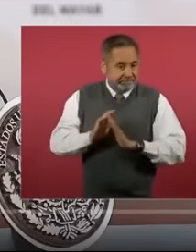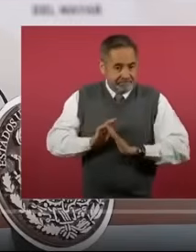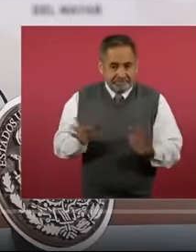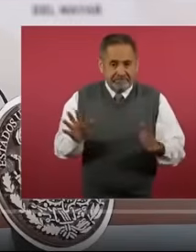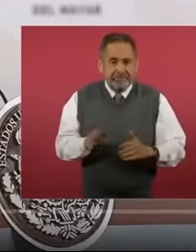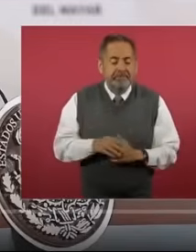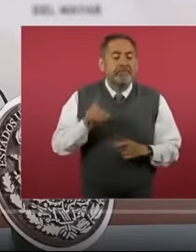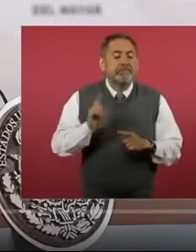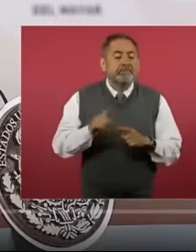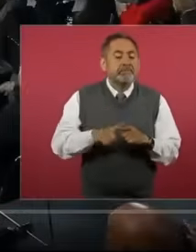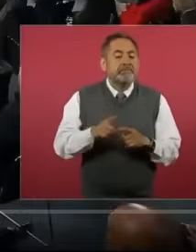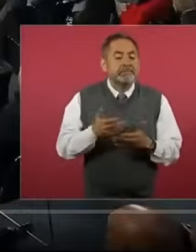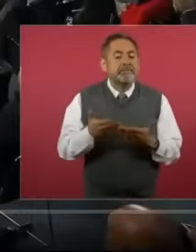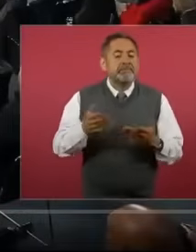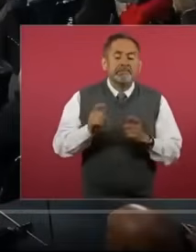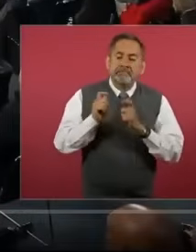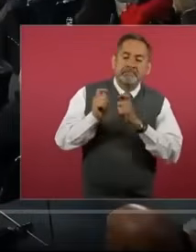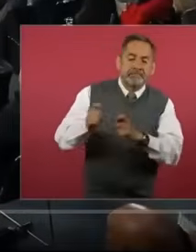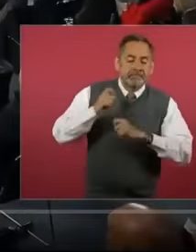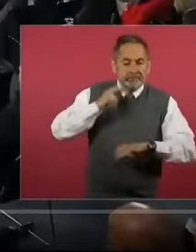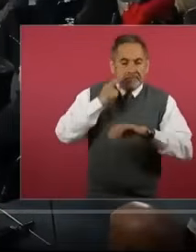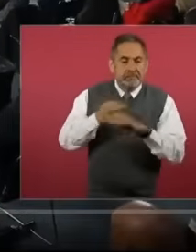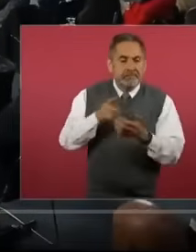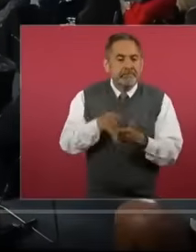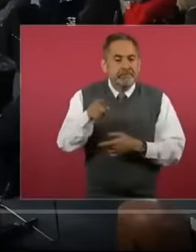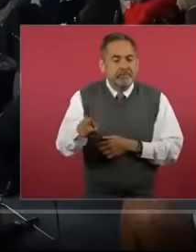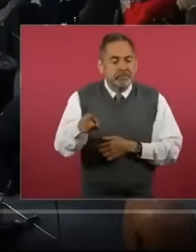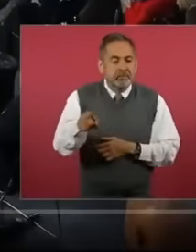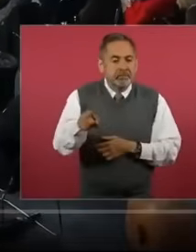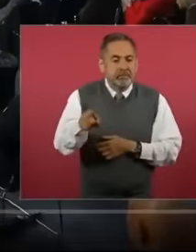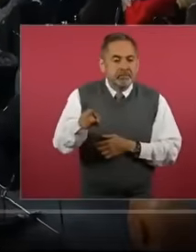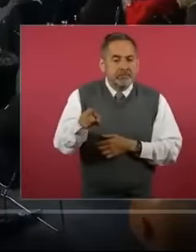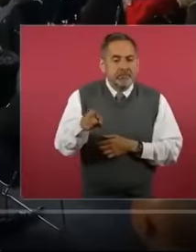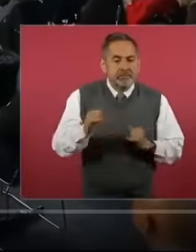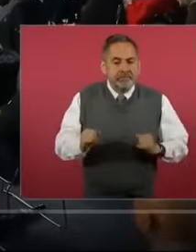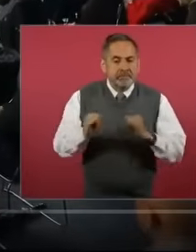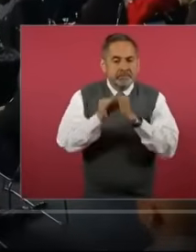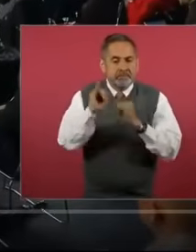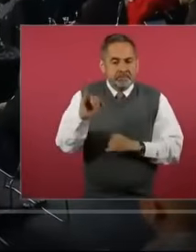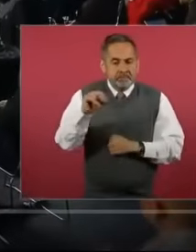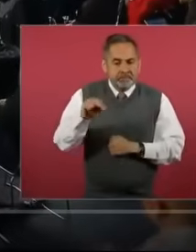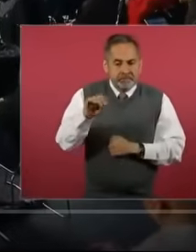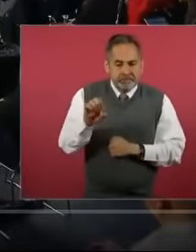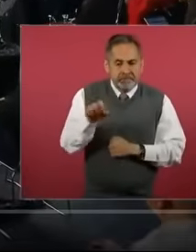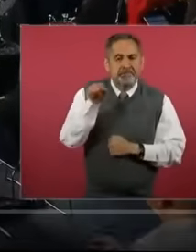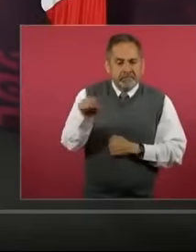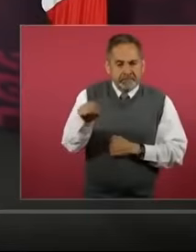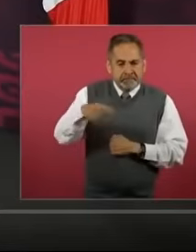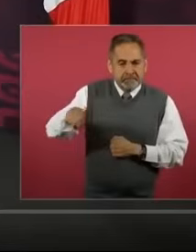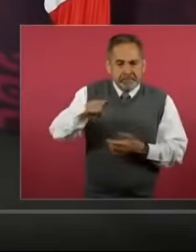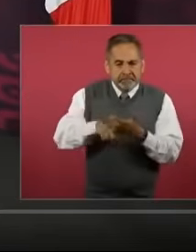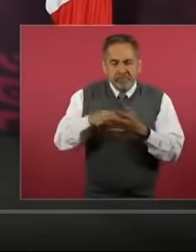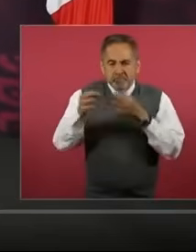por voluntad propia, porque seguro han de tener las escuelas, tuvieron las escuelas muy